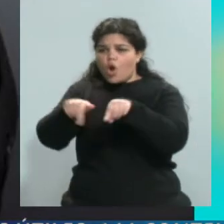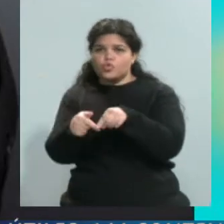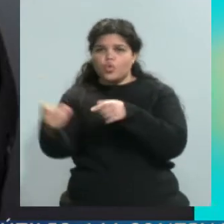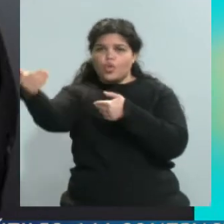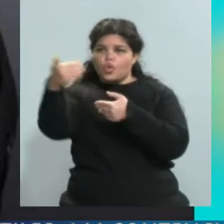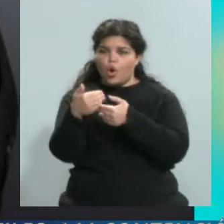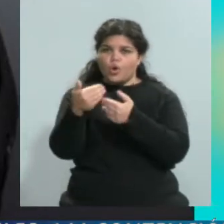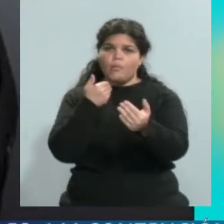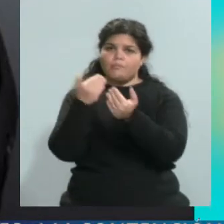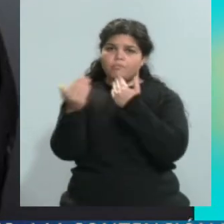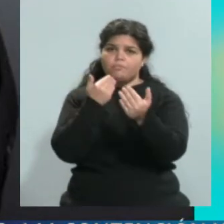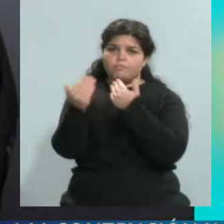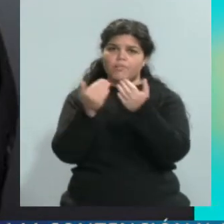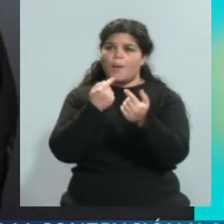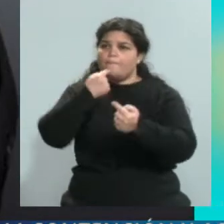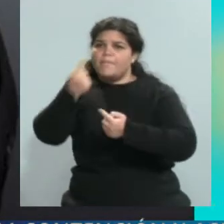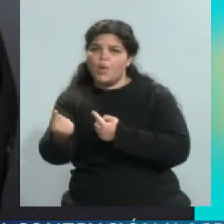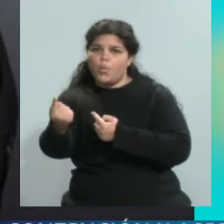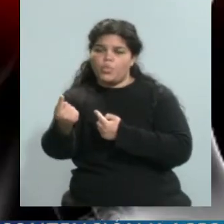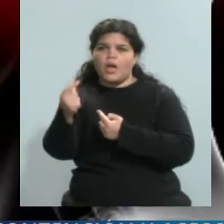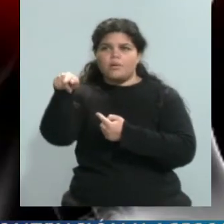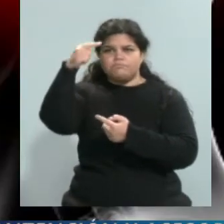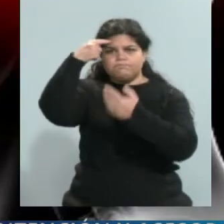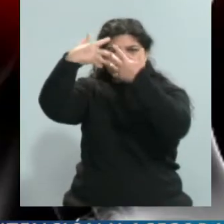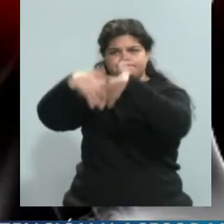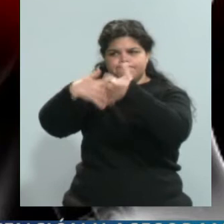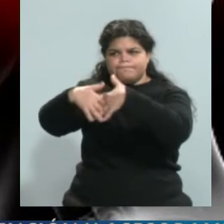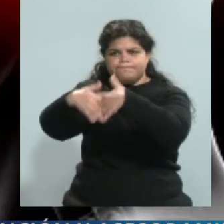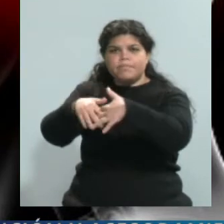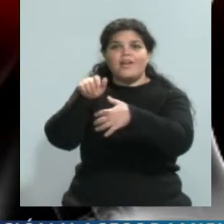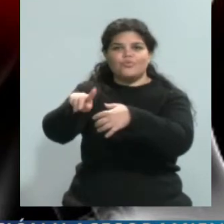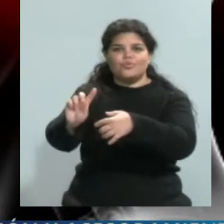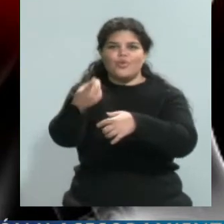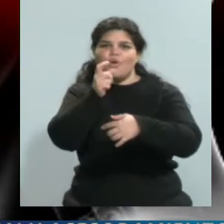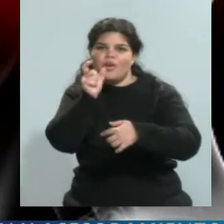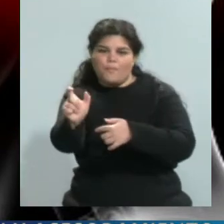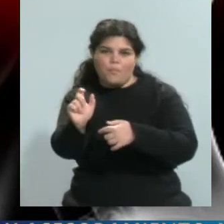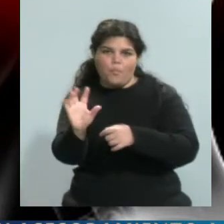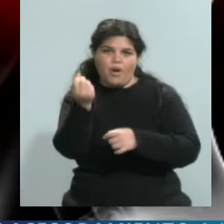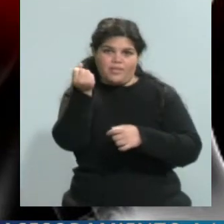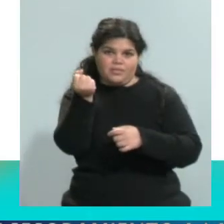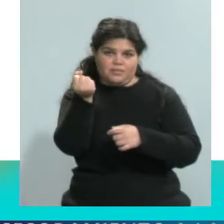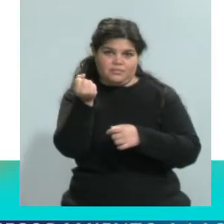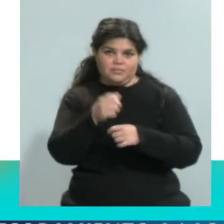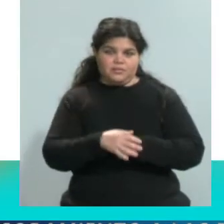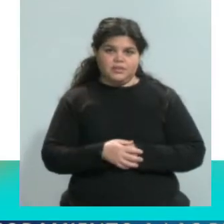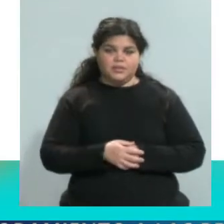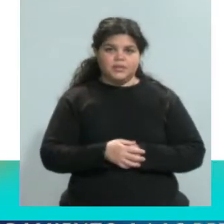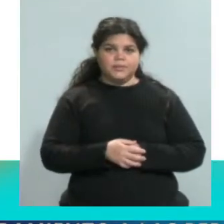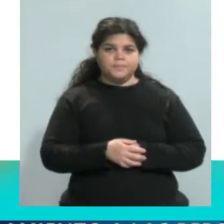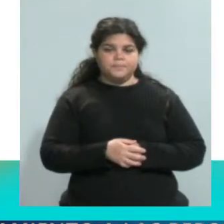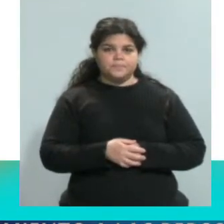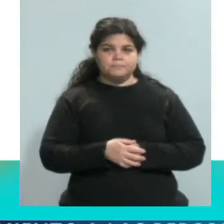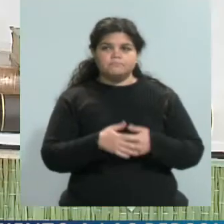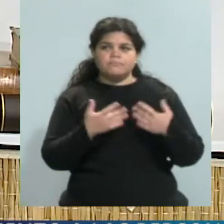lo hago como si fuera un acompañamiento en todo el proceso, ¿bien? Tanto en lo deportivo como en lo personal. Y Julio,